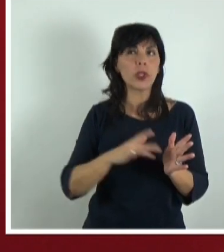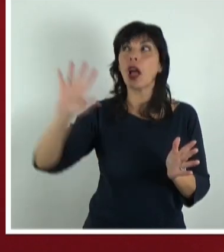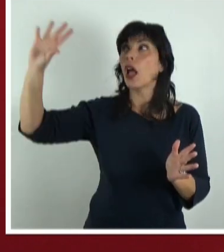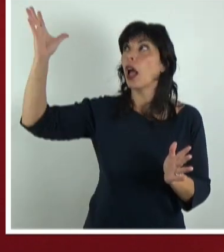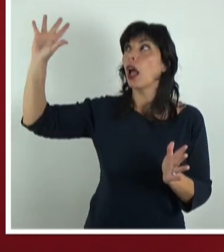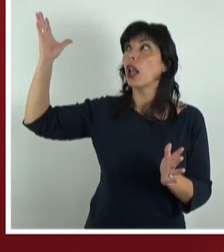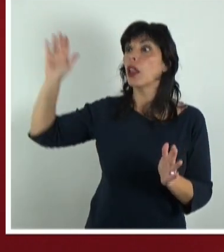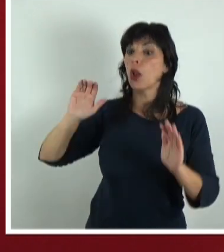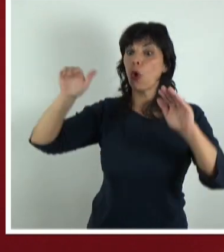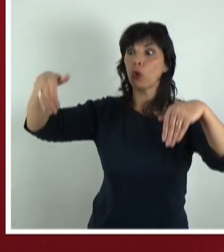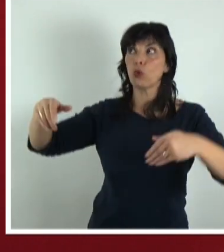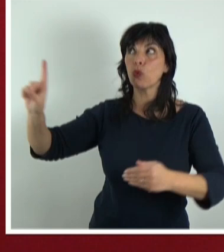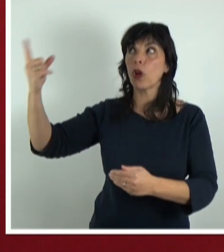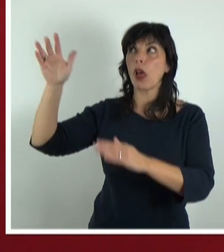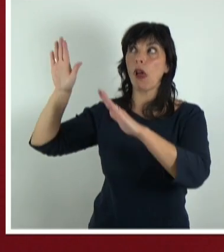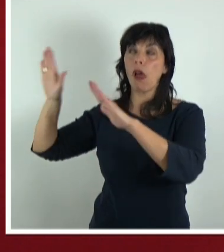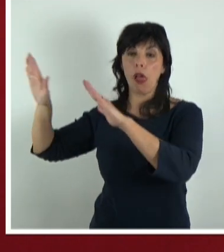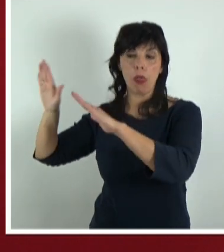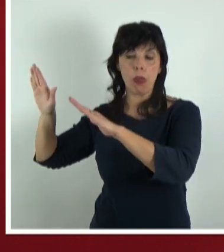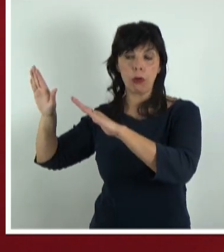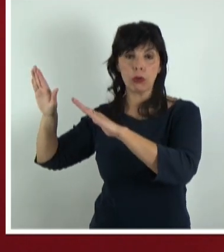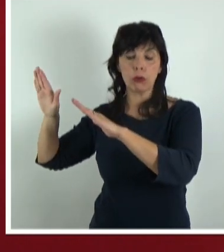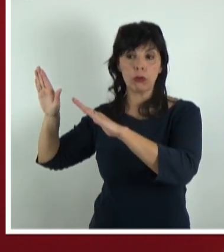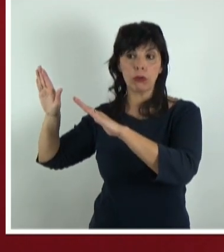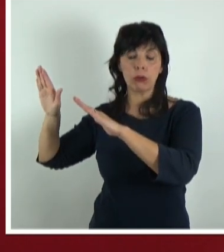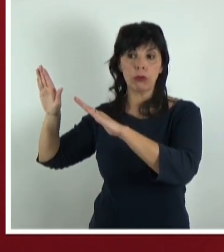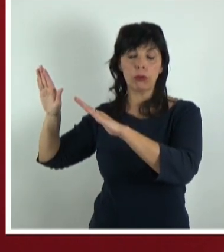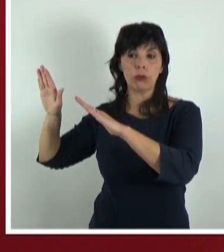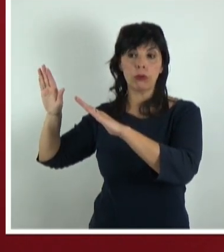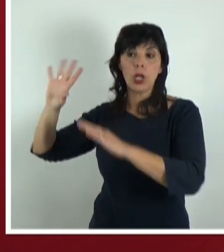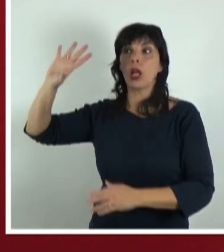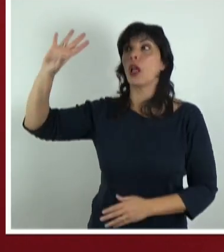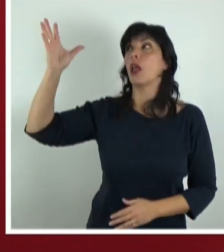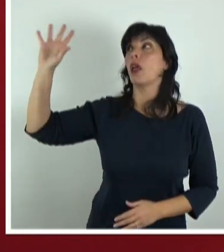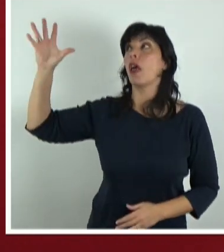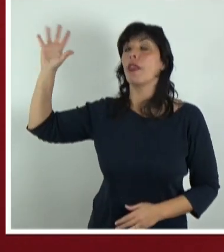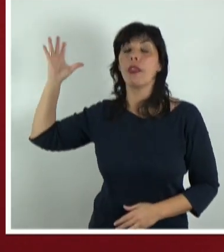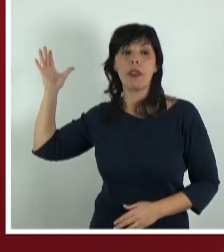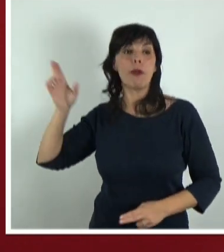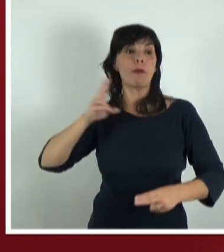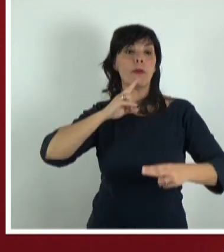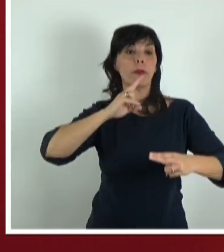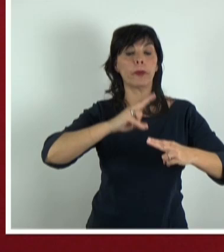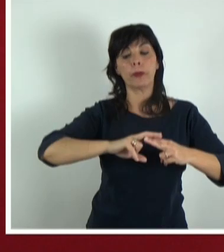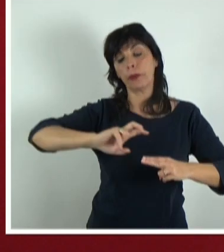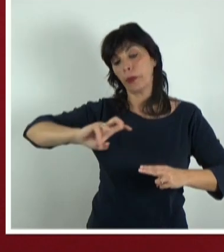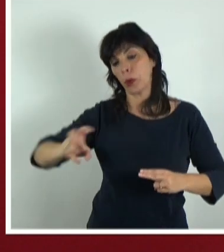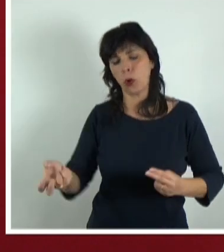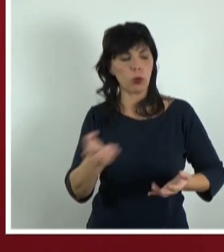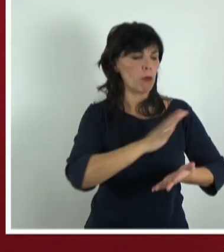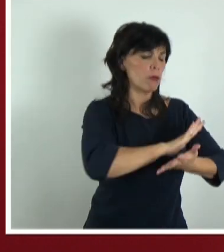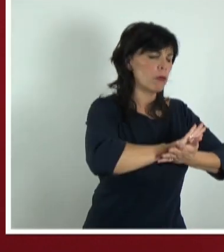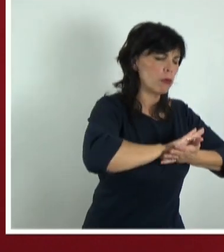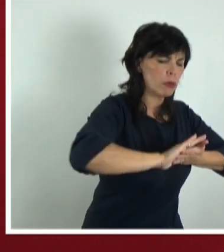Dios, aquel lugar le llaman las eternidades de las